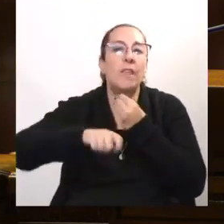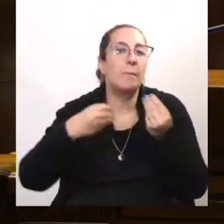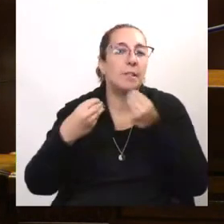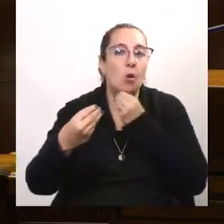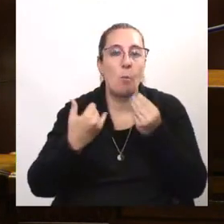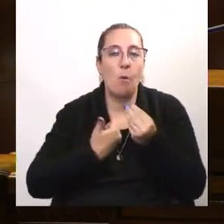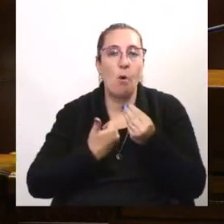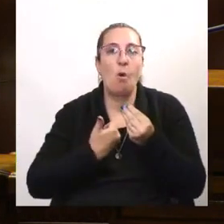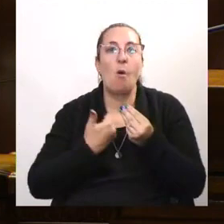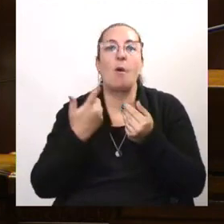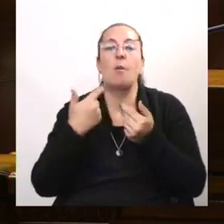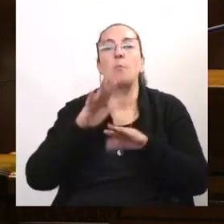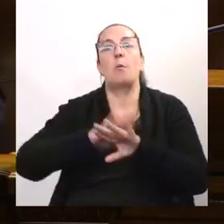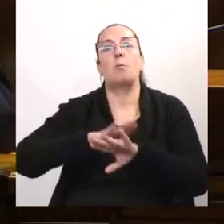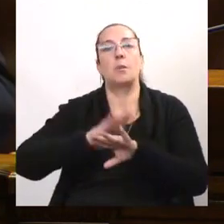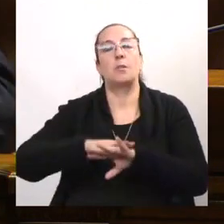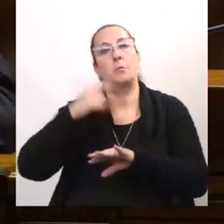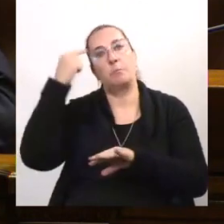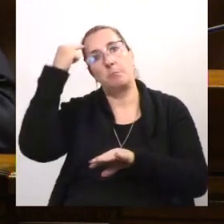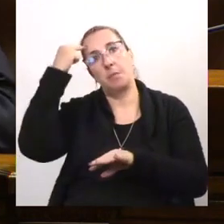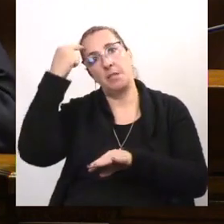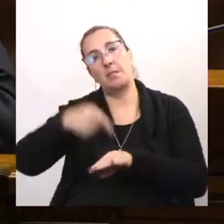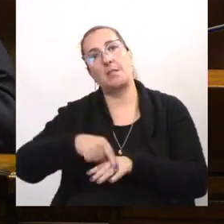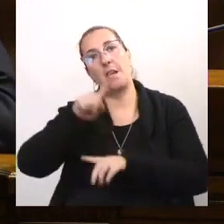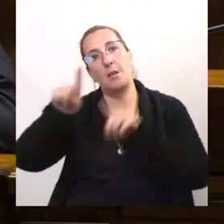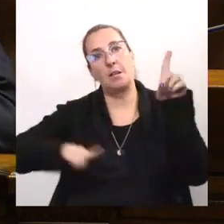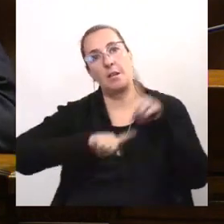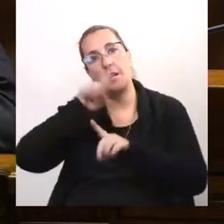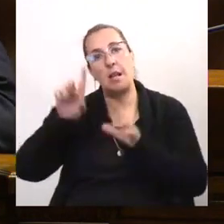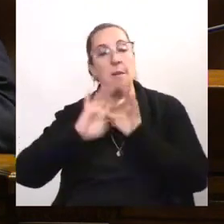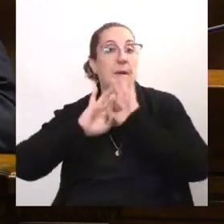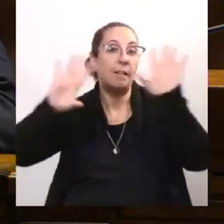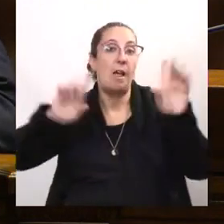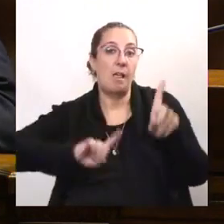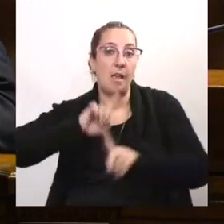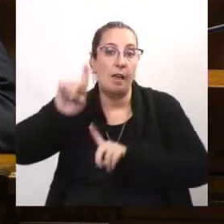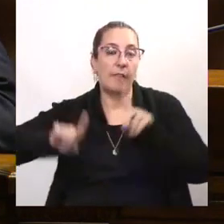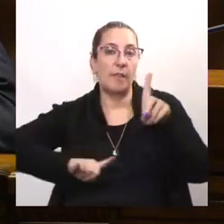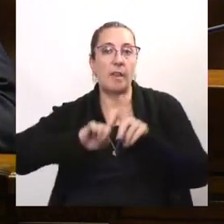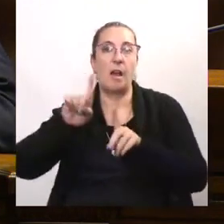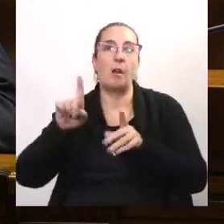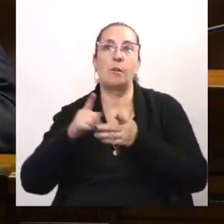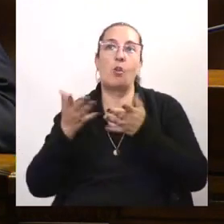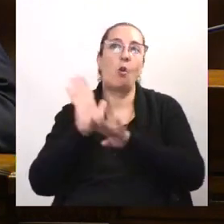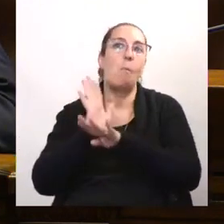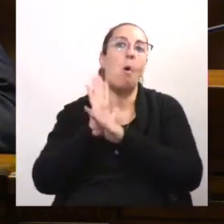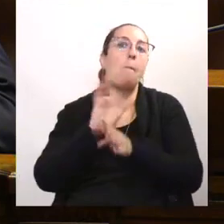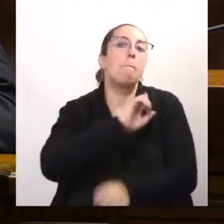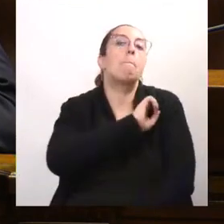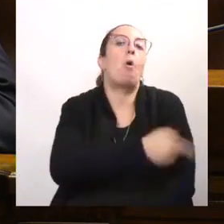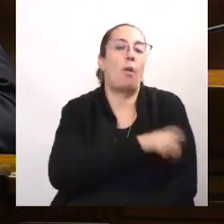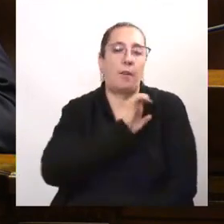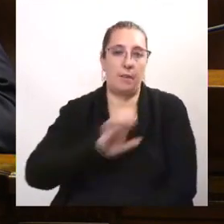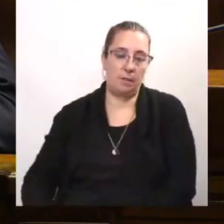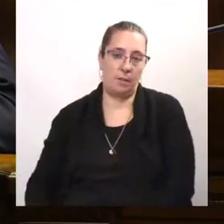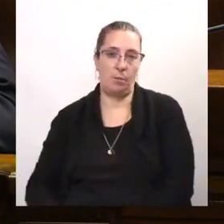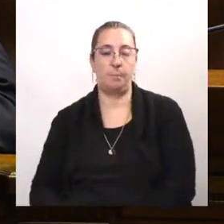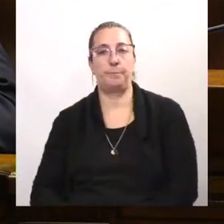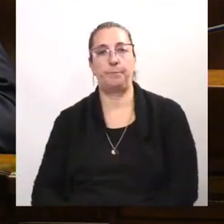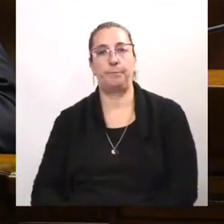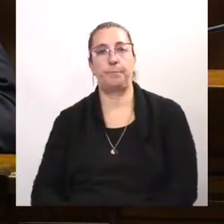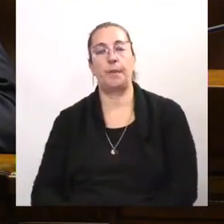a ser considerado en el ámbito de la cátedra, por lo menos de la libertad de cátedra, una especie de poder del Estado.